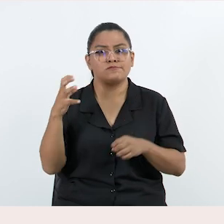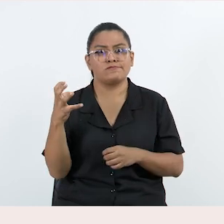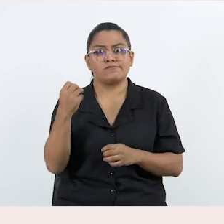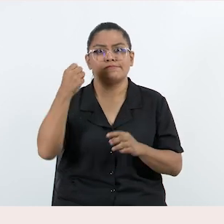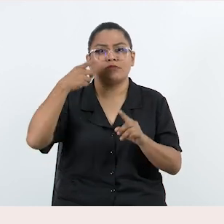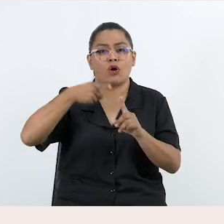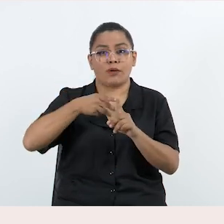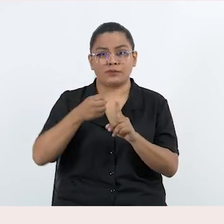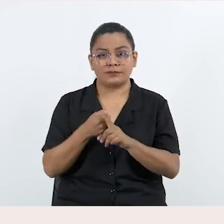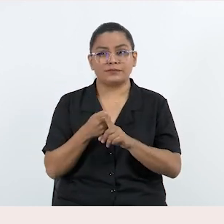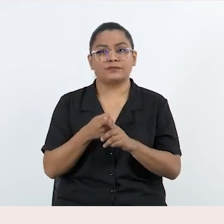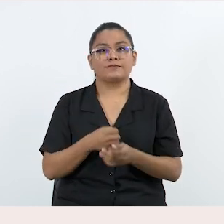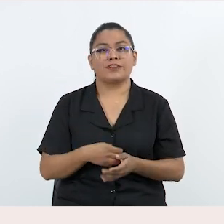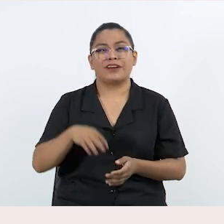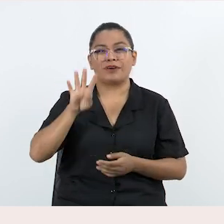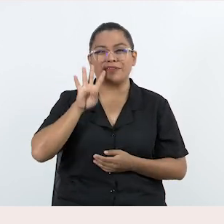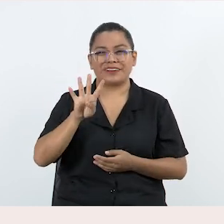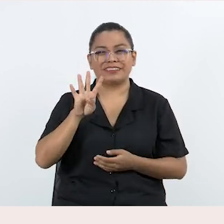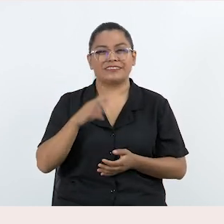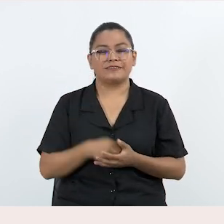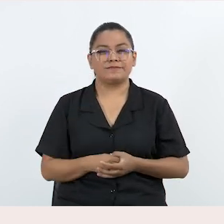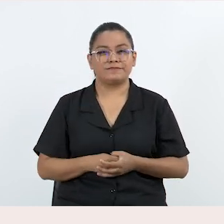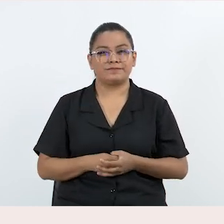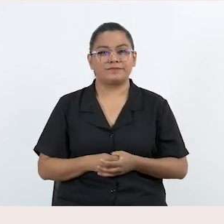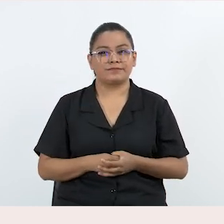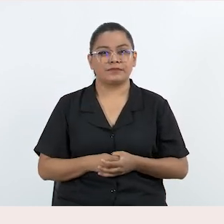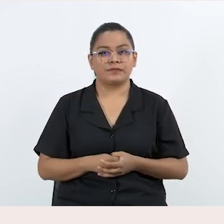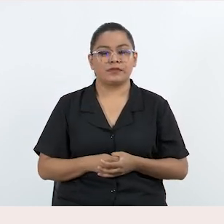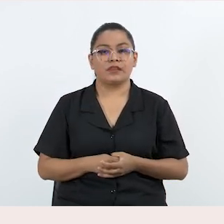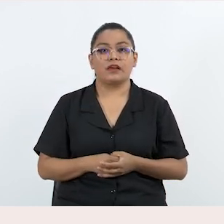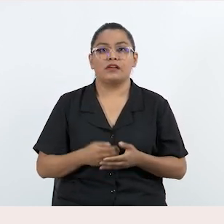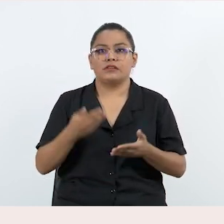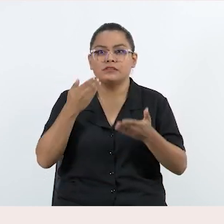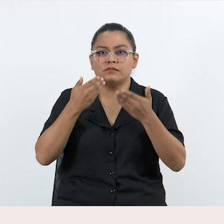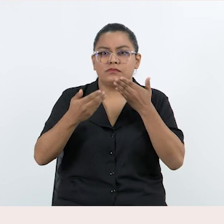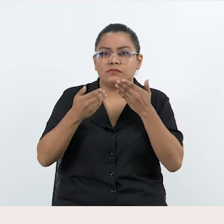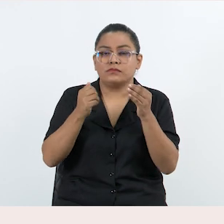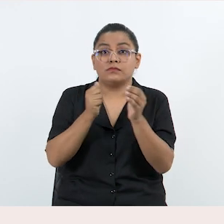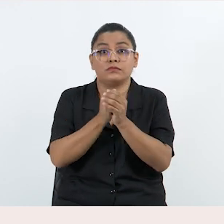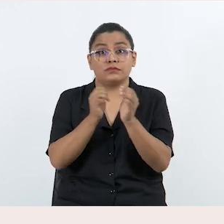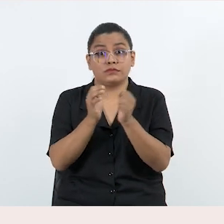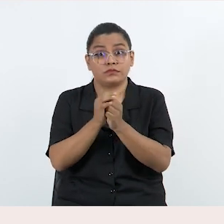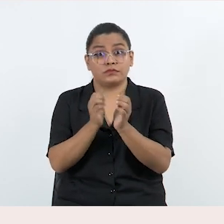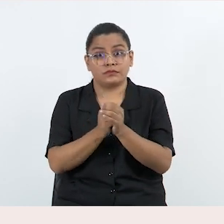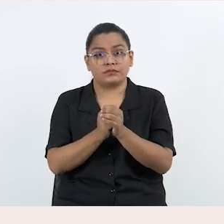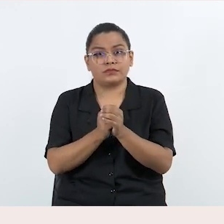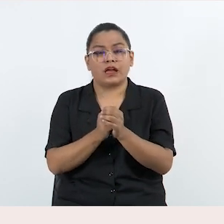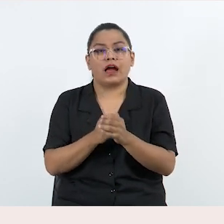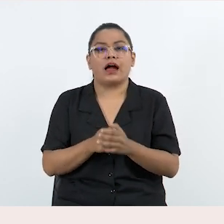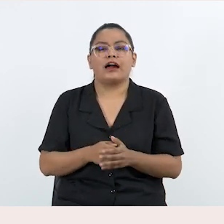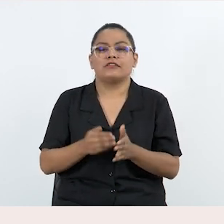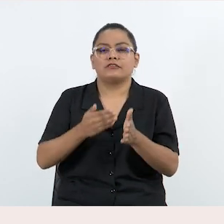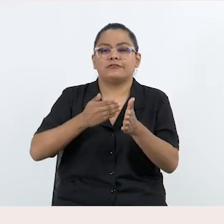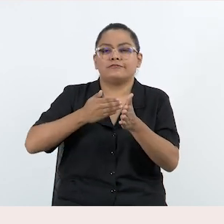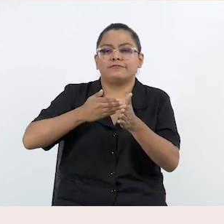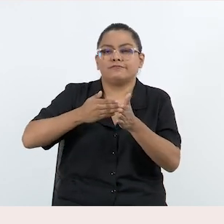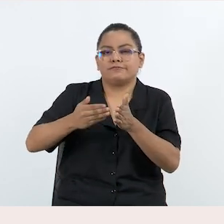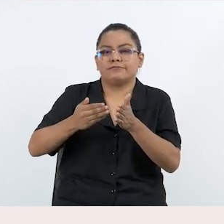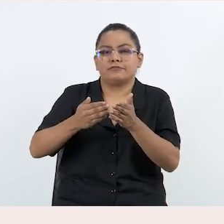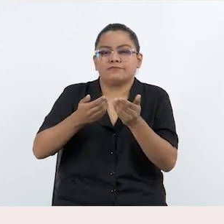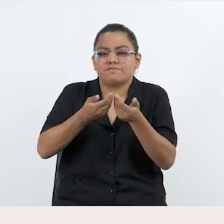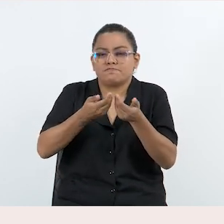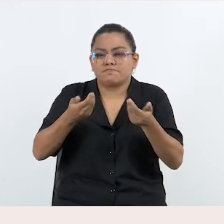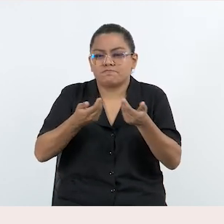para alcanzar el objetivo. Paso 4. Definición del problema. Espacio para iniciar